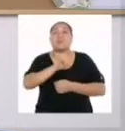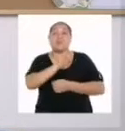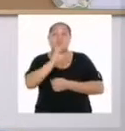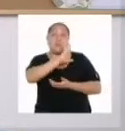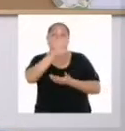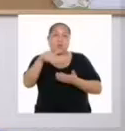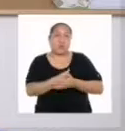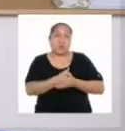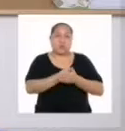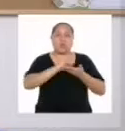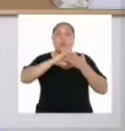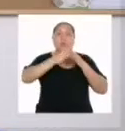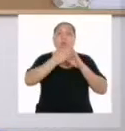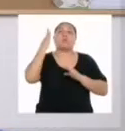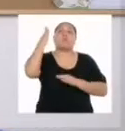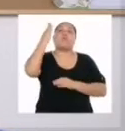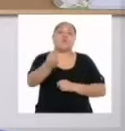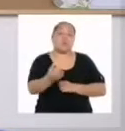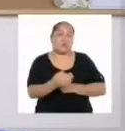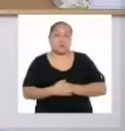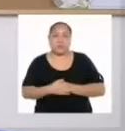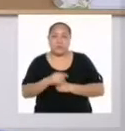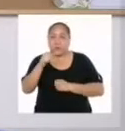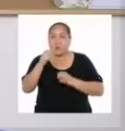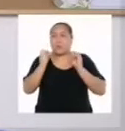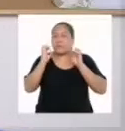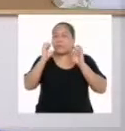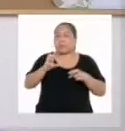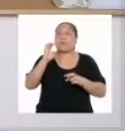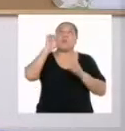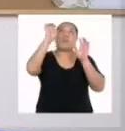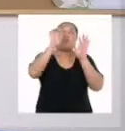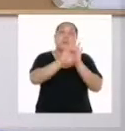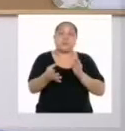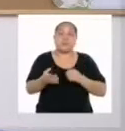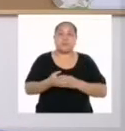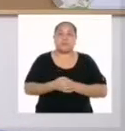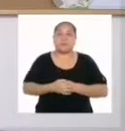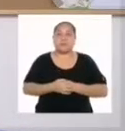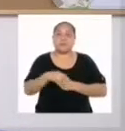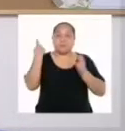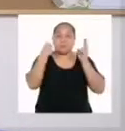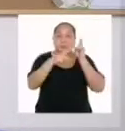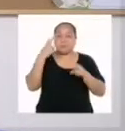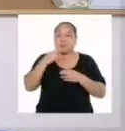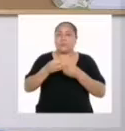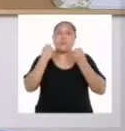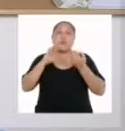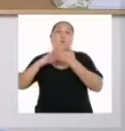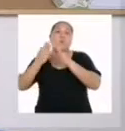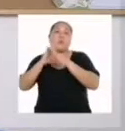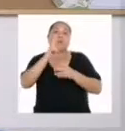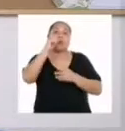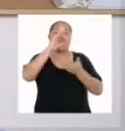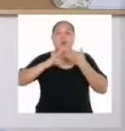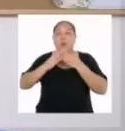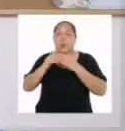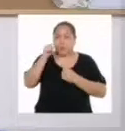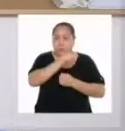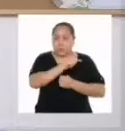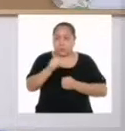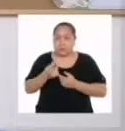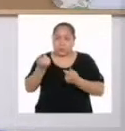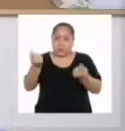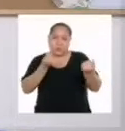disponibilidad para poblaciones futuras. En esta oportunidad, por ejemplo, veremos cómo los pobladores de una